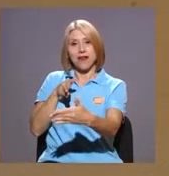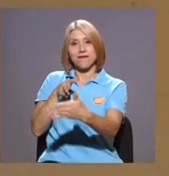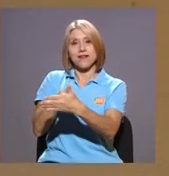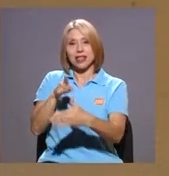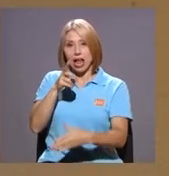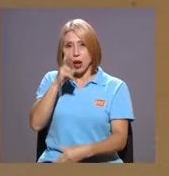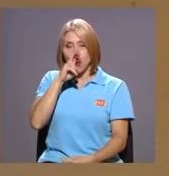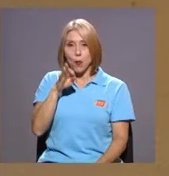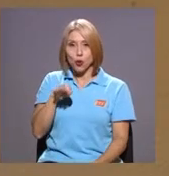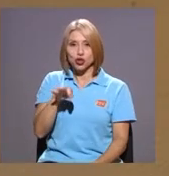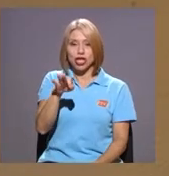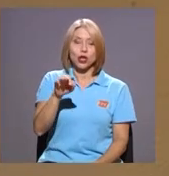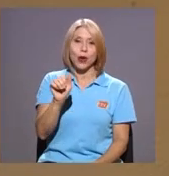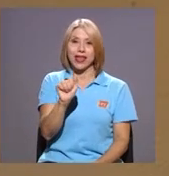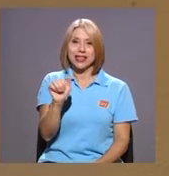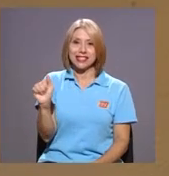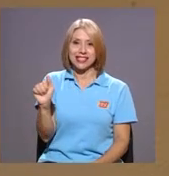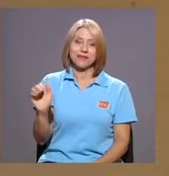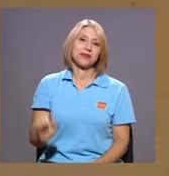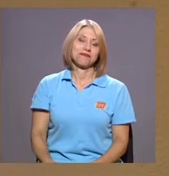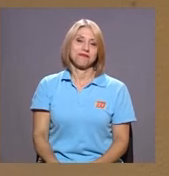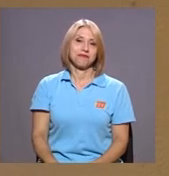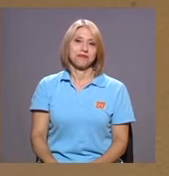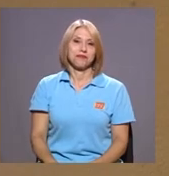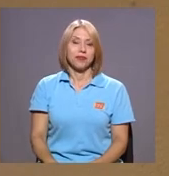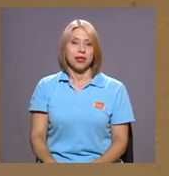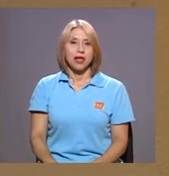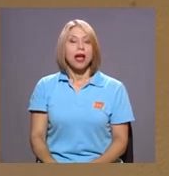cosa muy